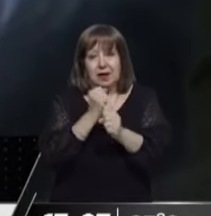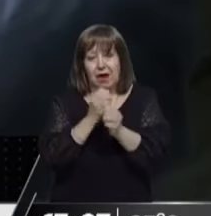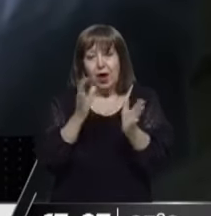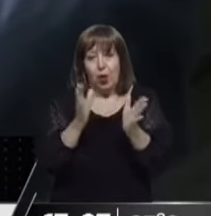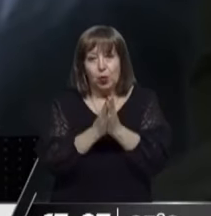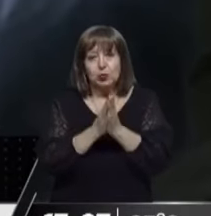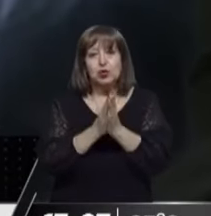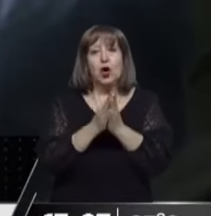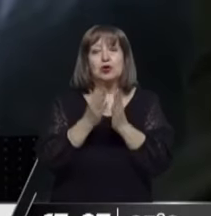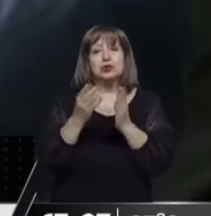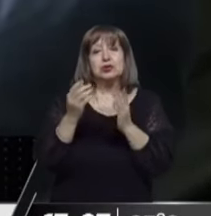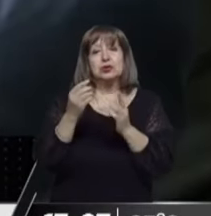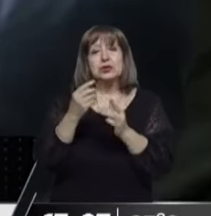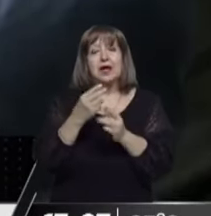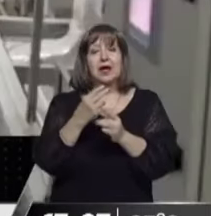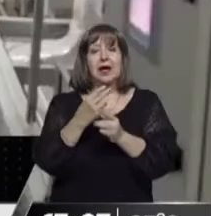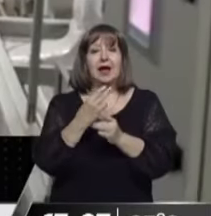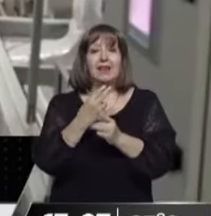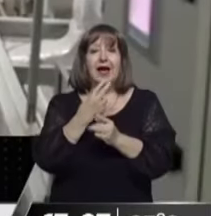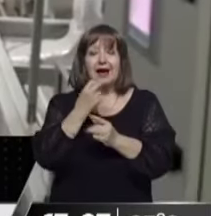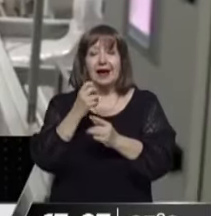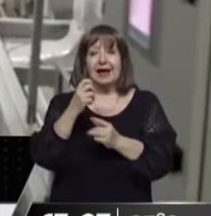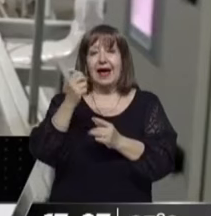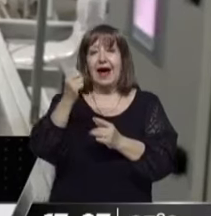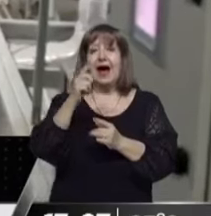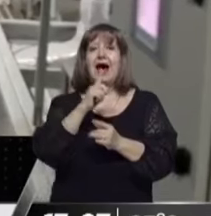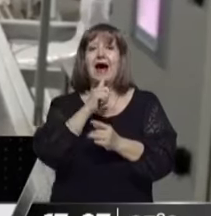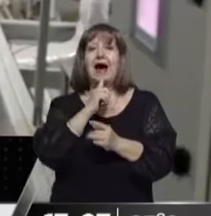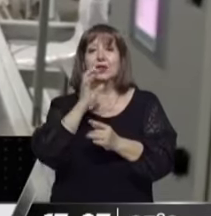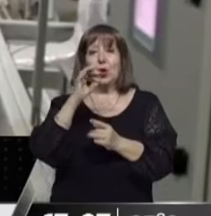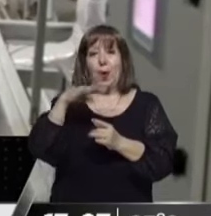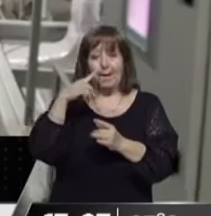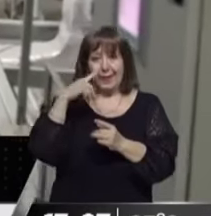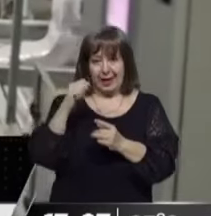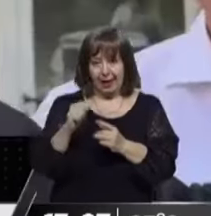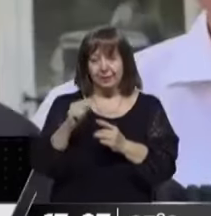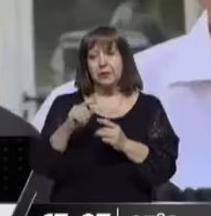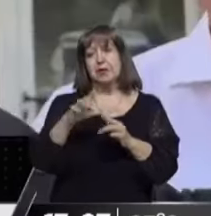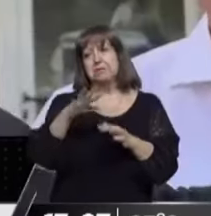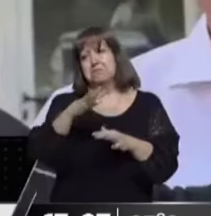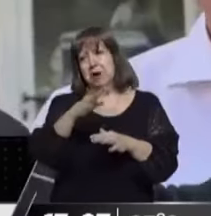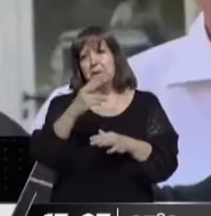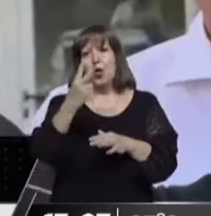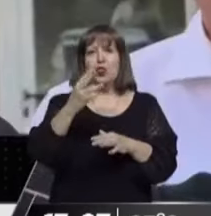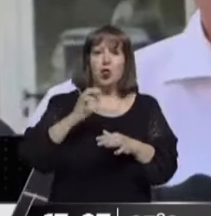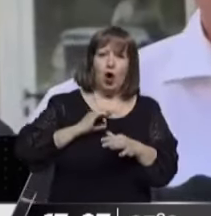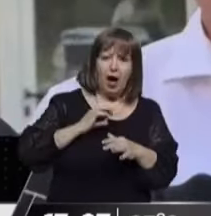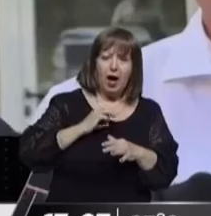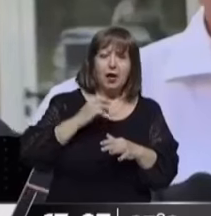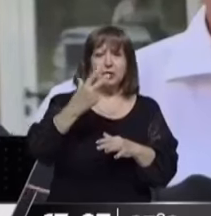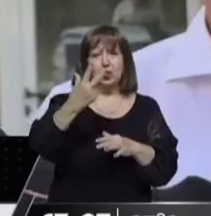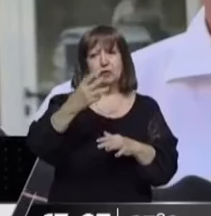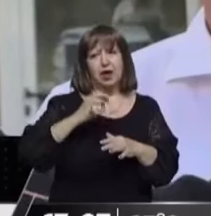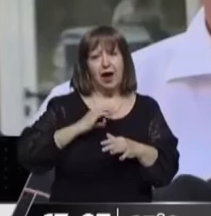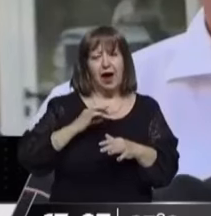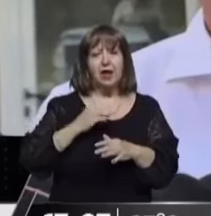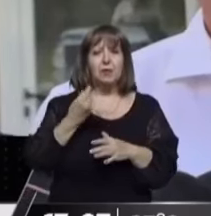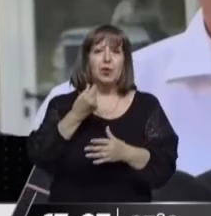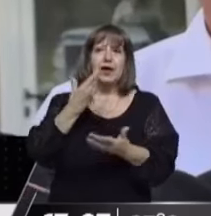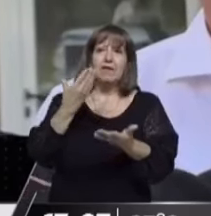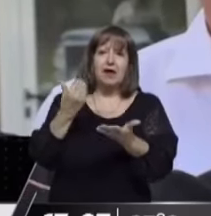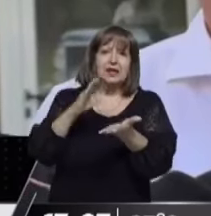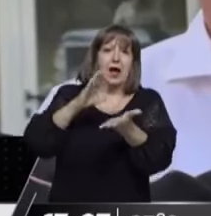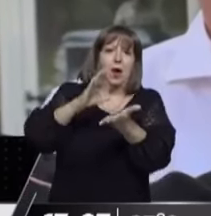agencia internacional de energía atómica y bueno lleva validación aproximadamente esto nos va a llevar unos dos TR años más por las validaciones que requiere